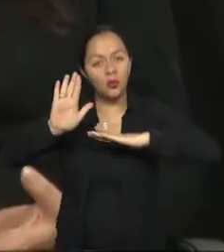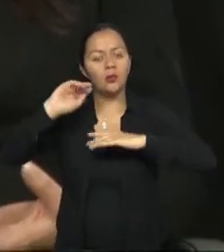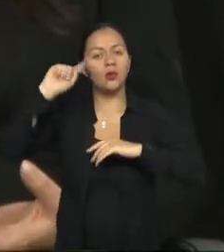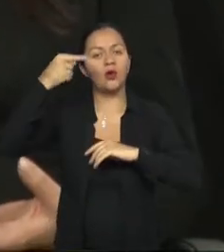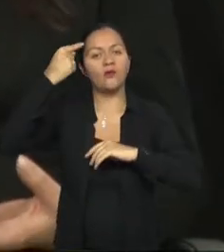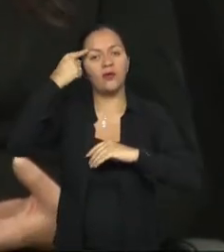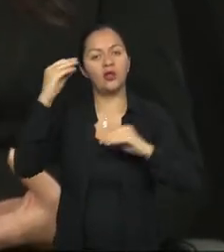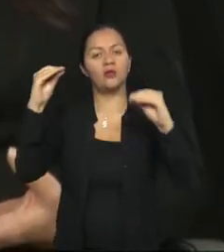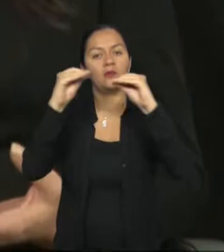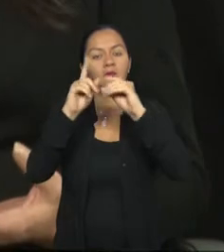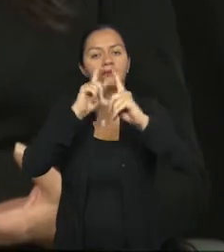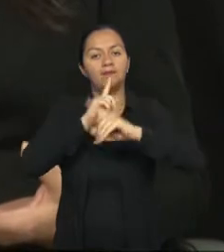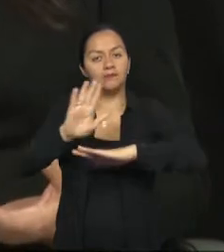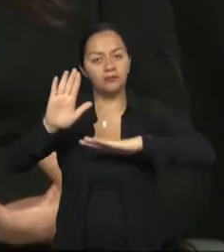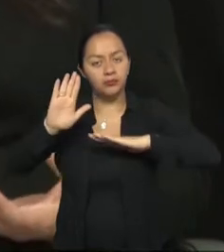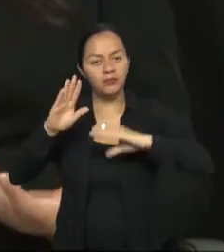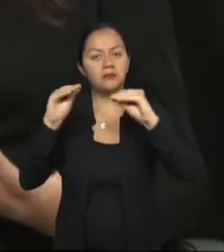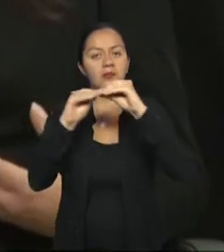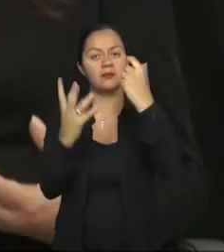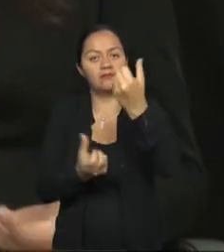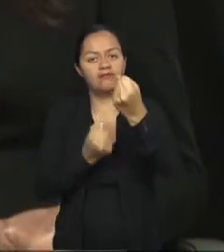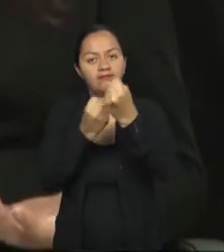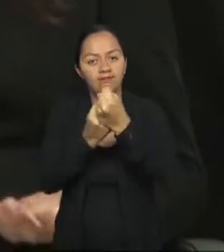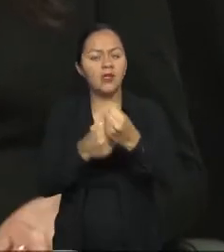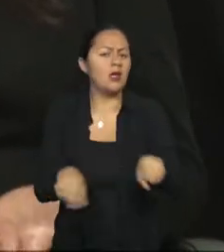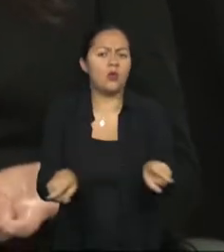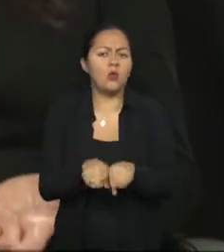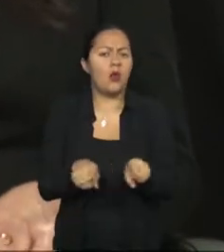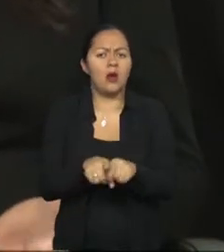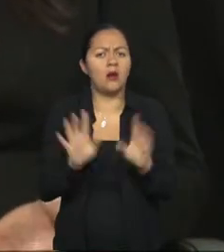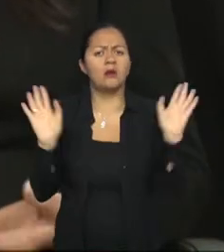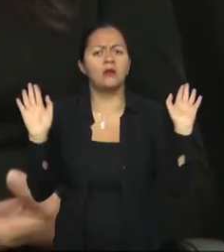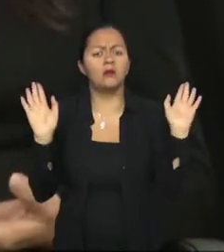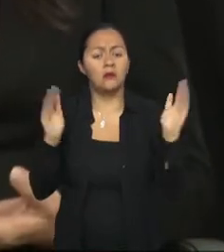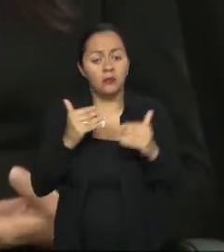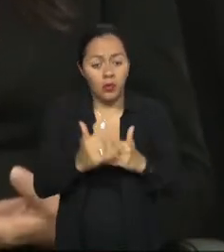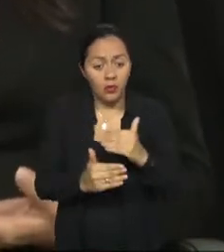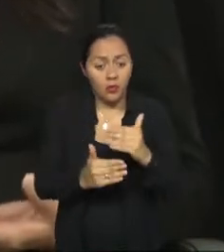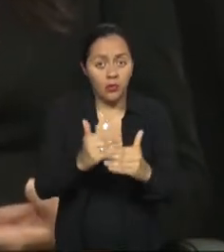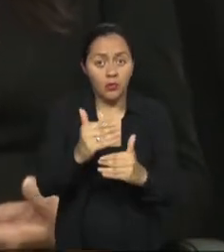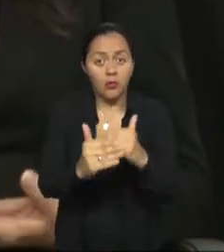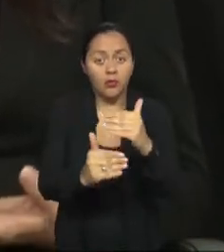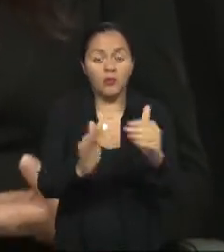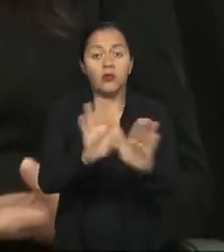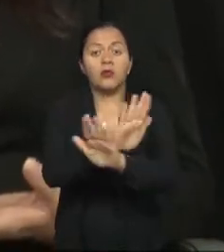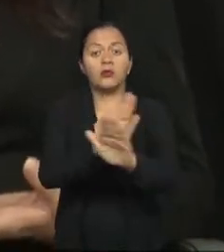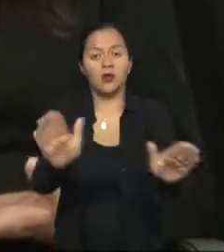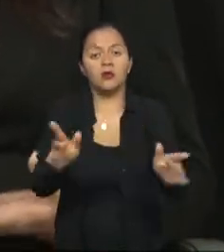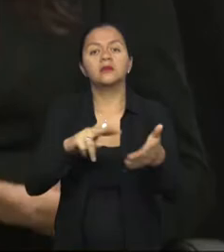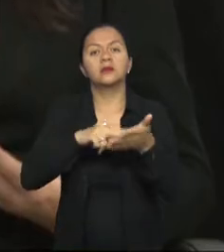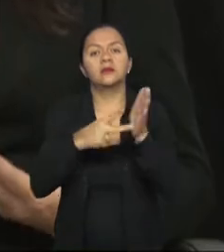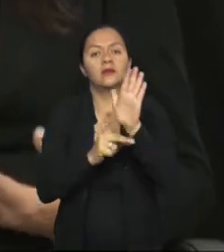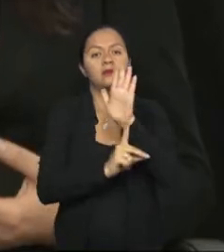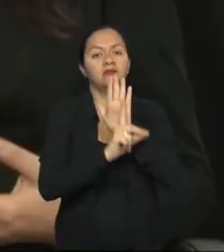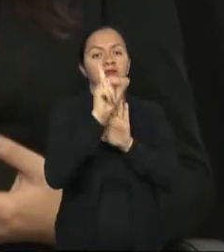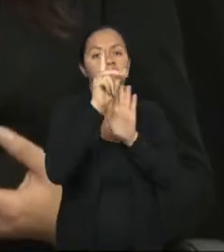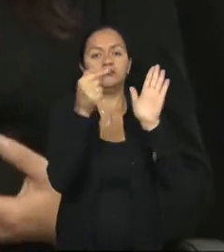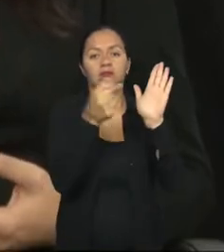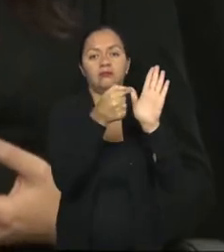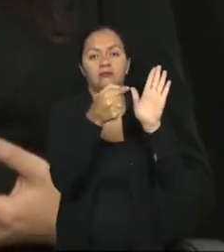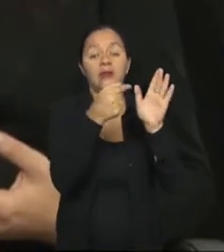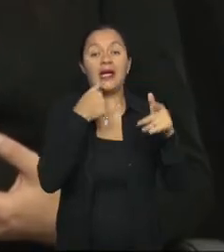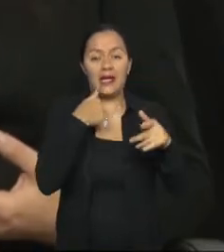también está poniendo su aporte y pues cuando ya esto está en camino, a esto le llamamos nosotros desarrollo, ¿no? Y esto es lo que